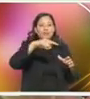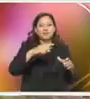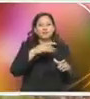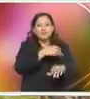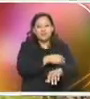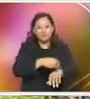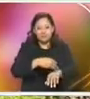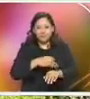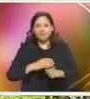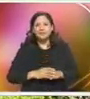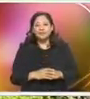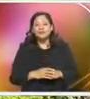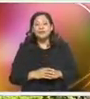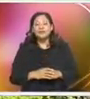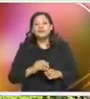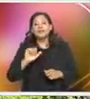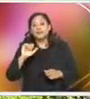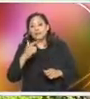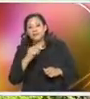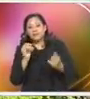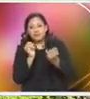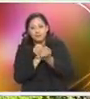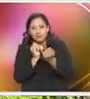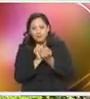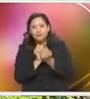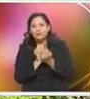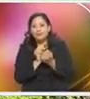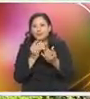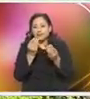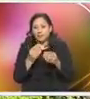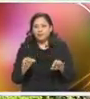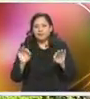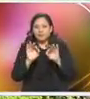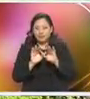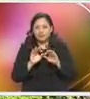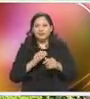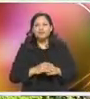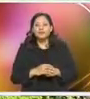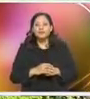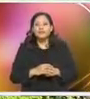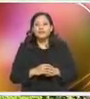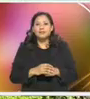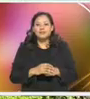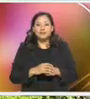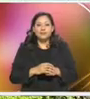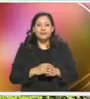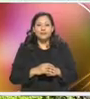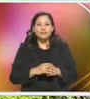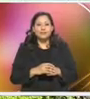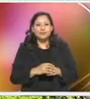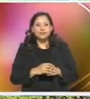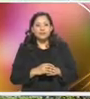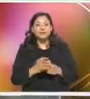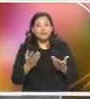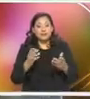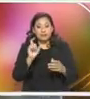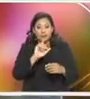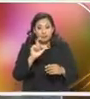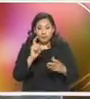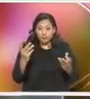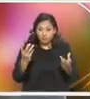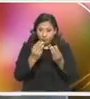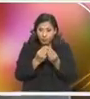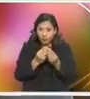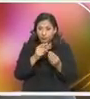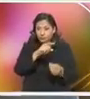¿no? Algo también que es importante es que cuando estén juntos